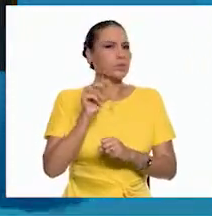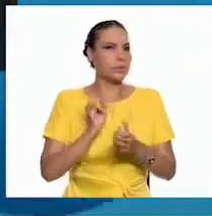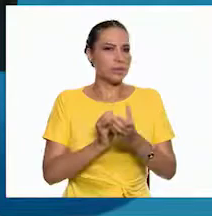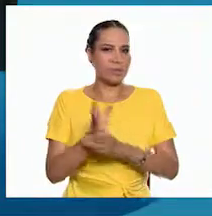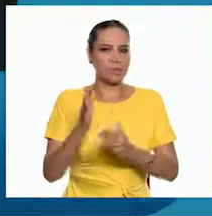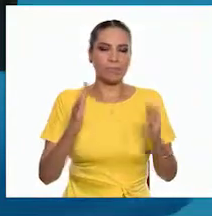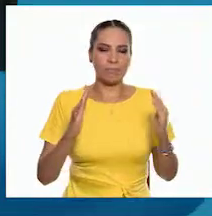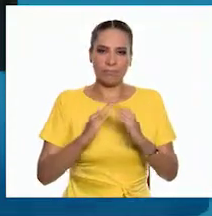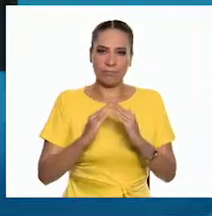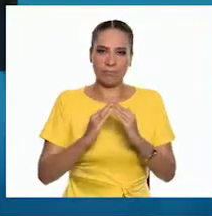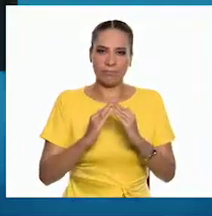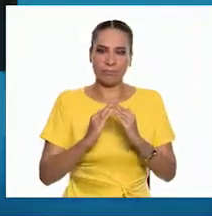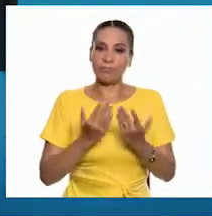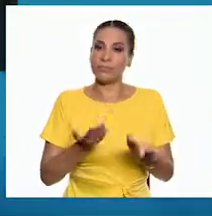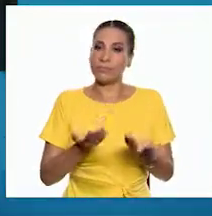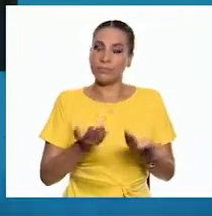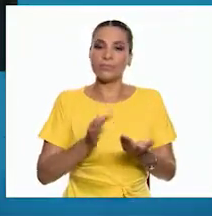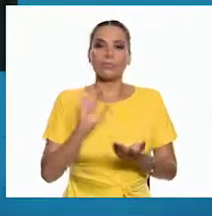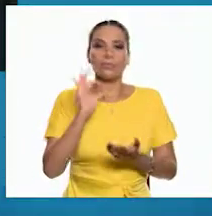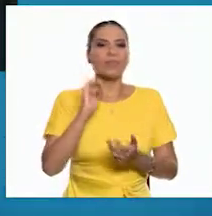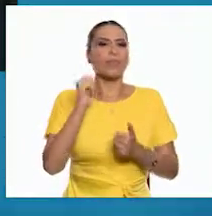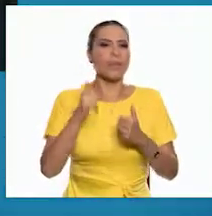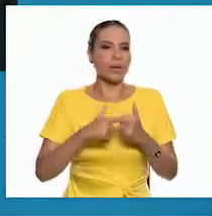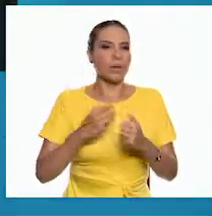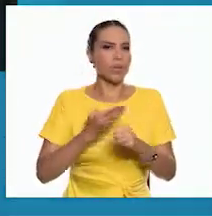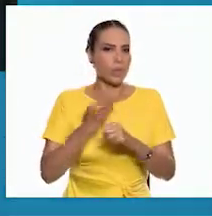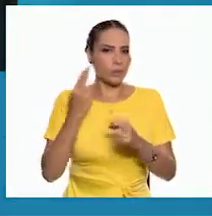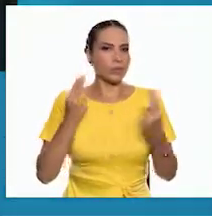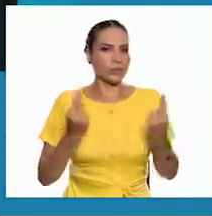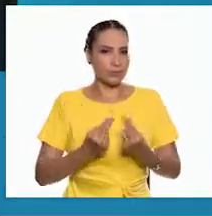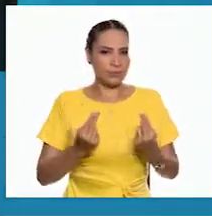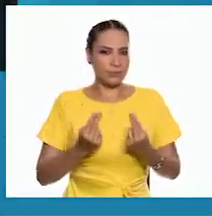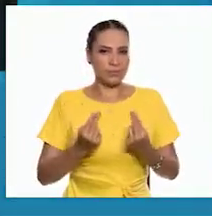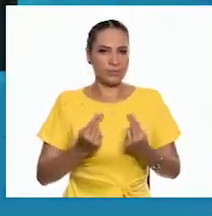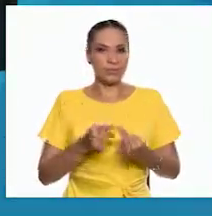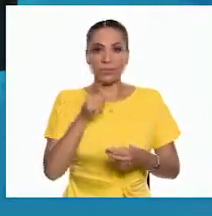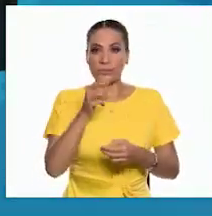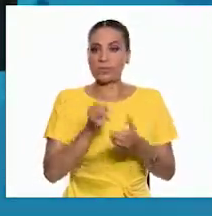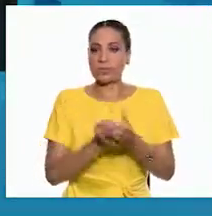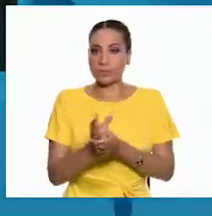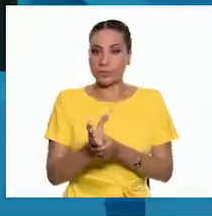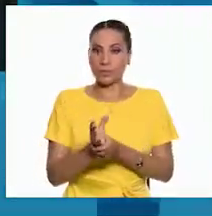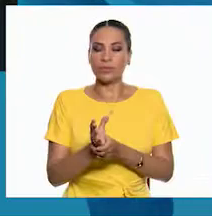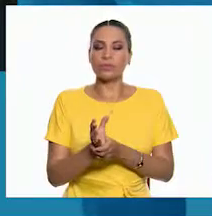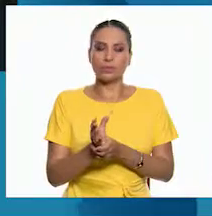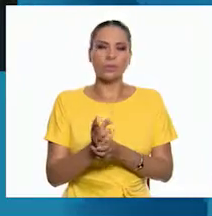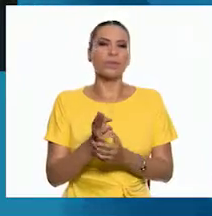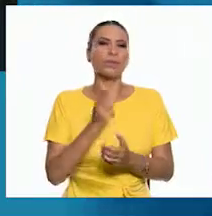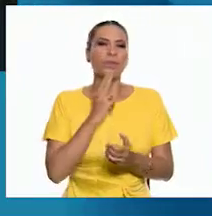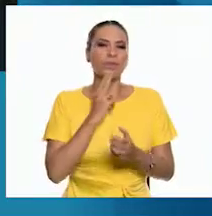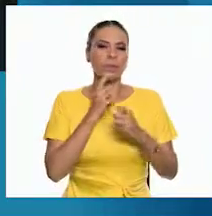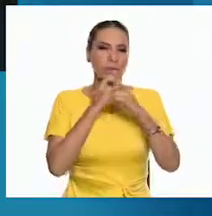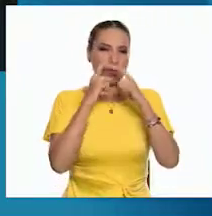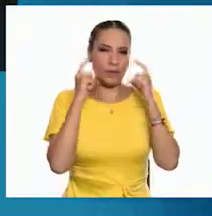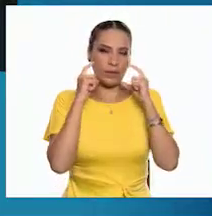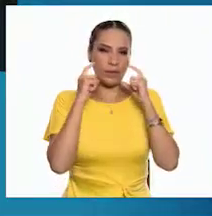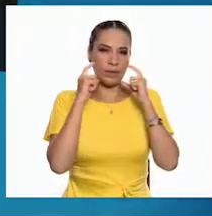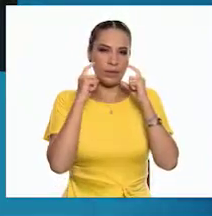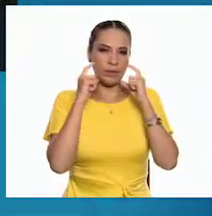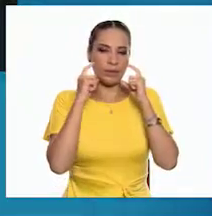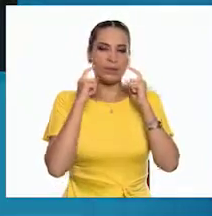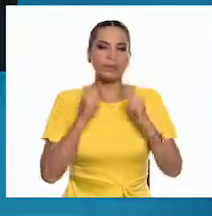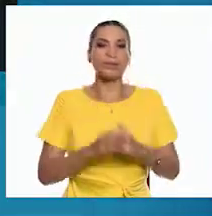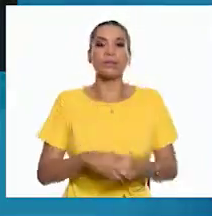no salir de casa a menos que sea muy necesario. Si lo haces, utiliza el